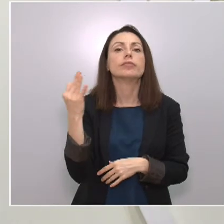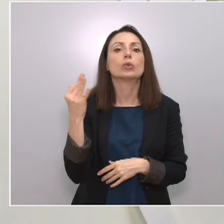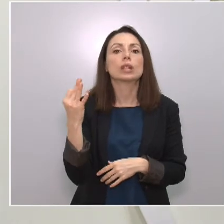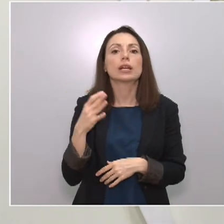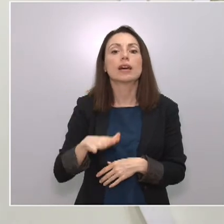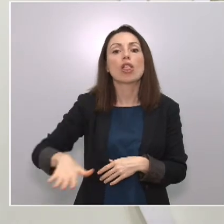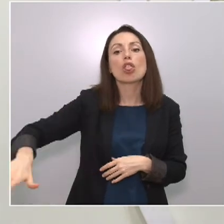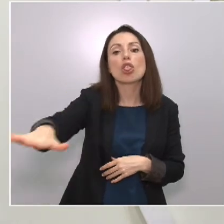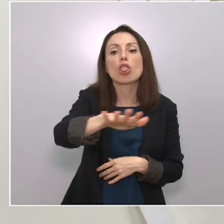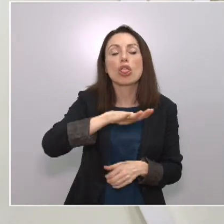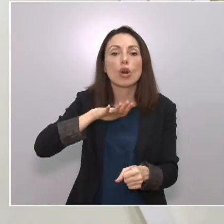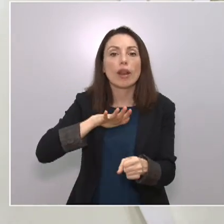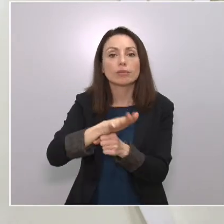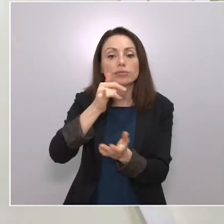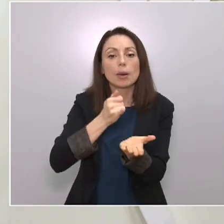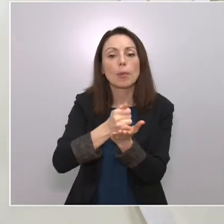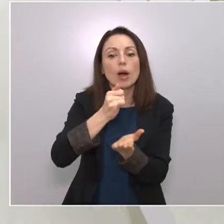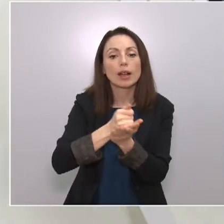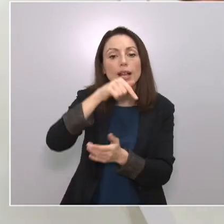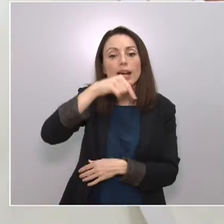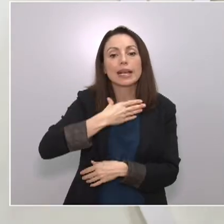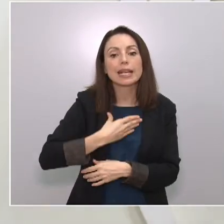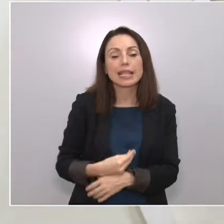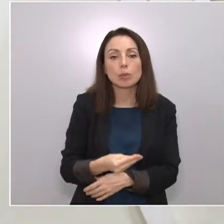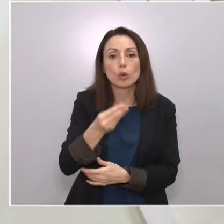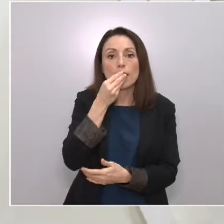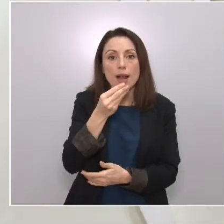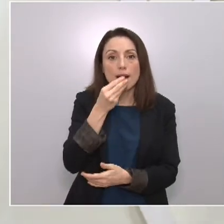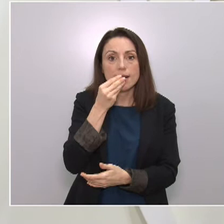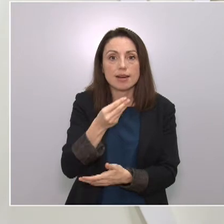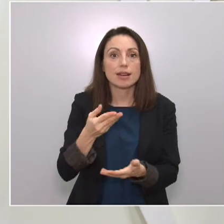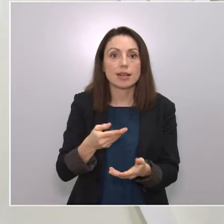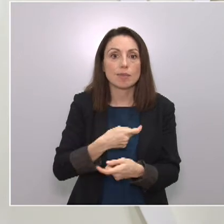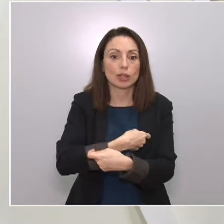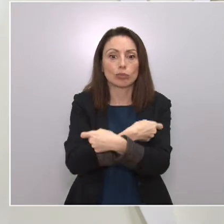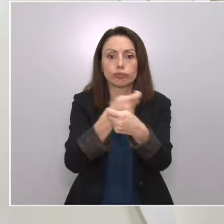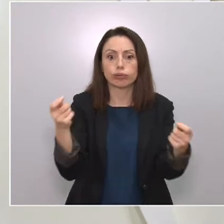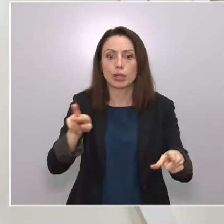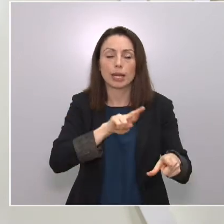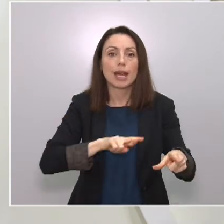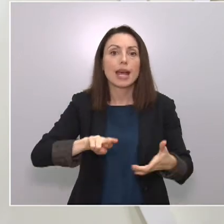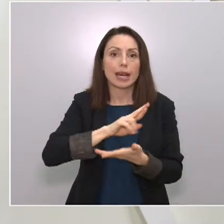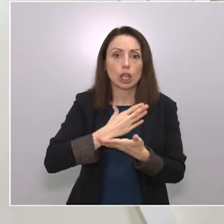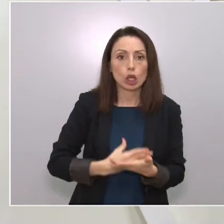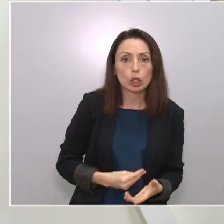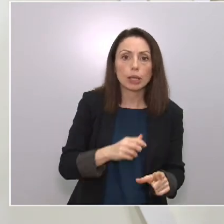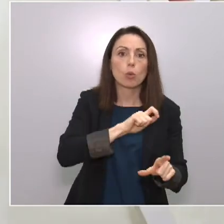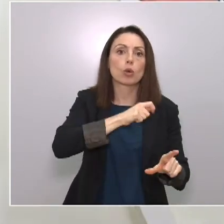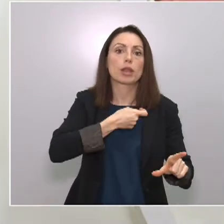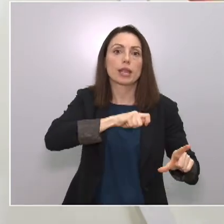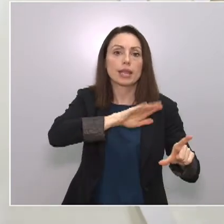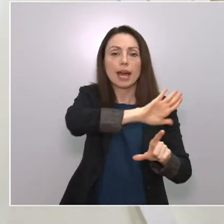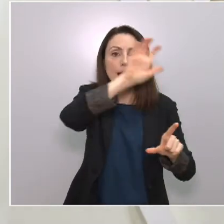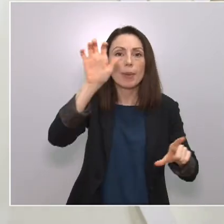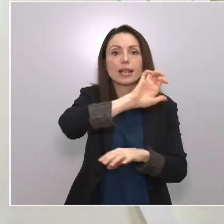finca agrícola de la región de Murcia, de las que están proveyendo de alimentos a toda la región, a España y Europa, y vamos a ver si hay